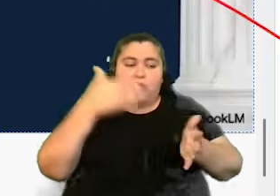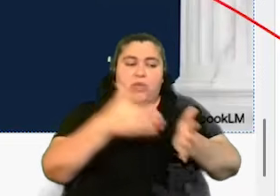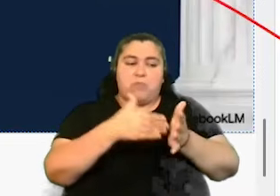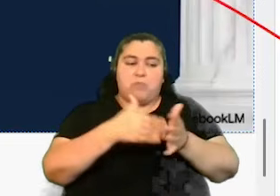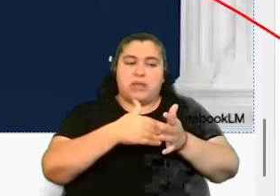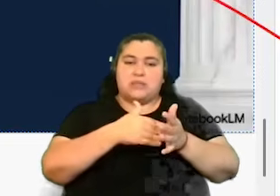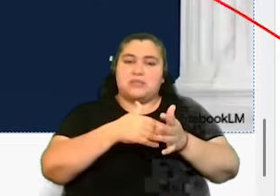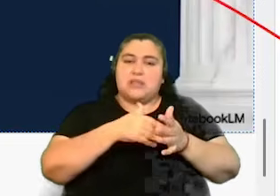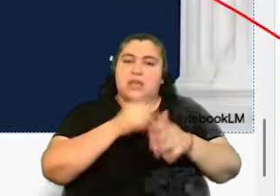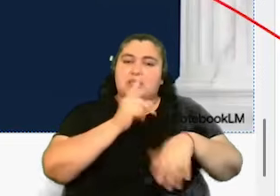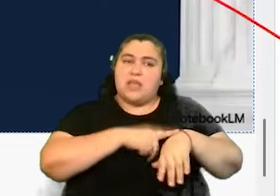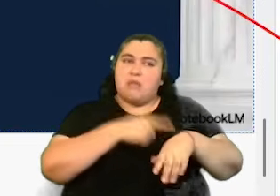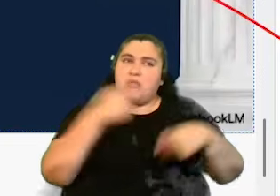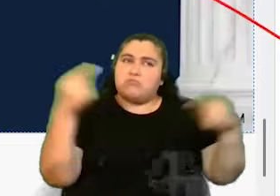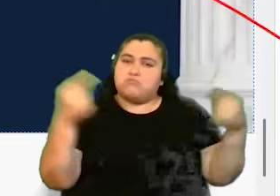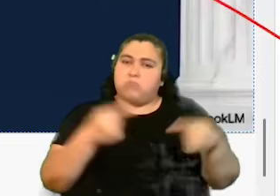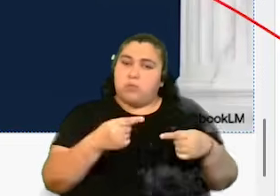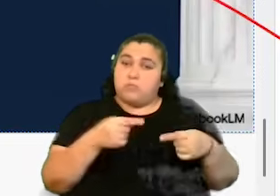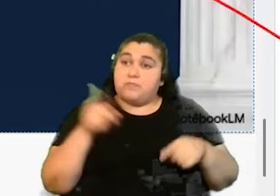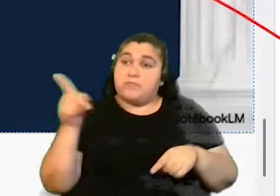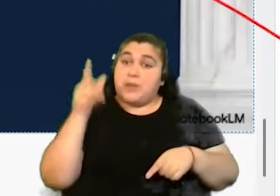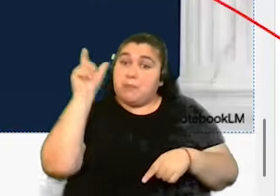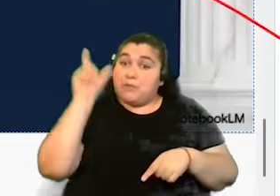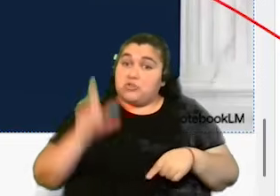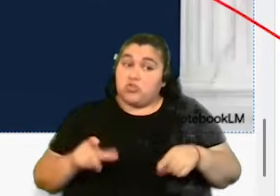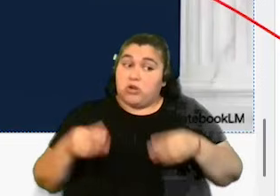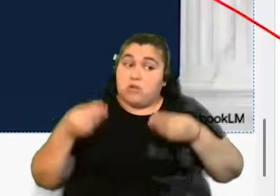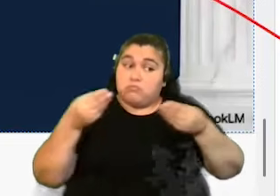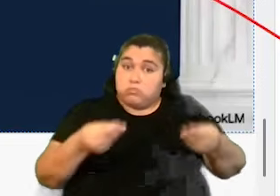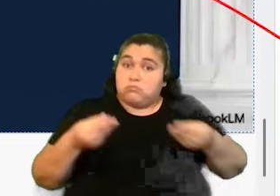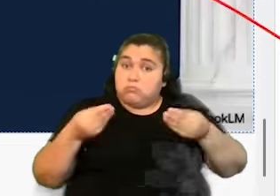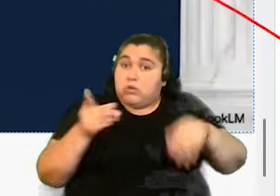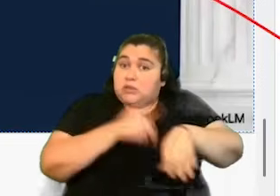si el contribuyente presentó y pagó la declaración jurada en tiempo.